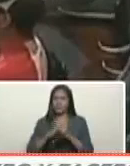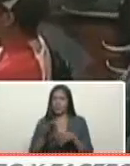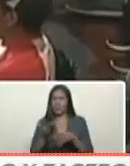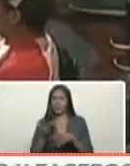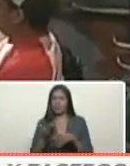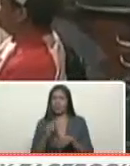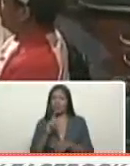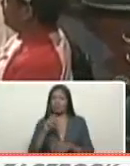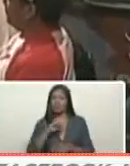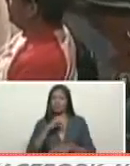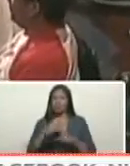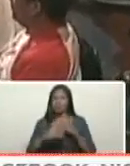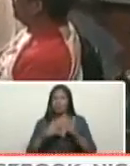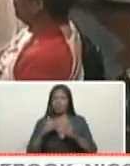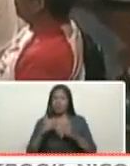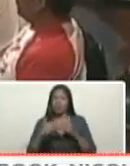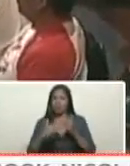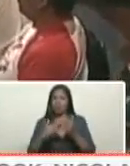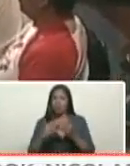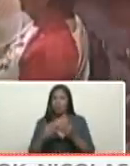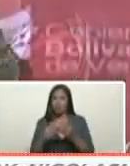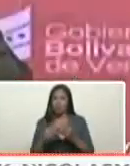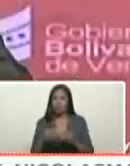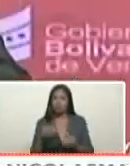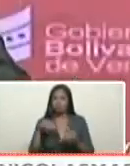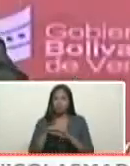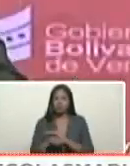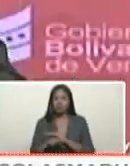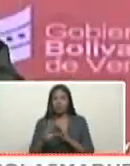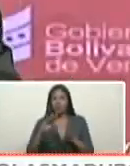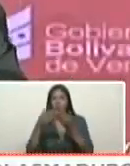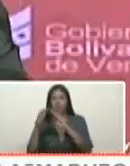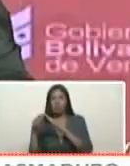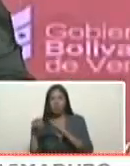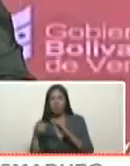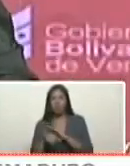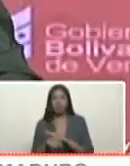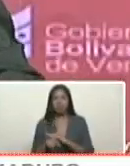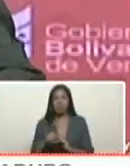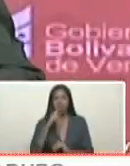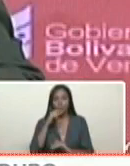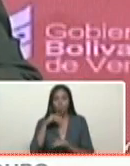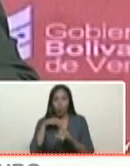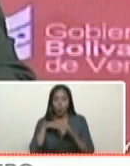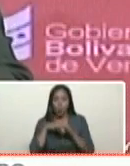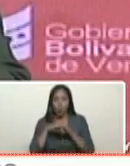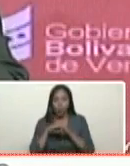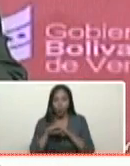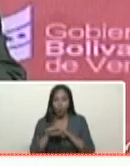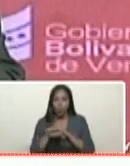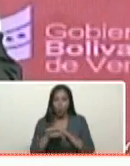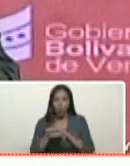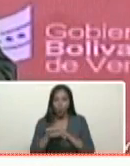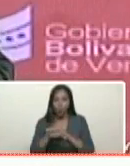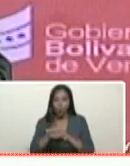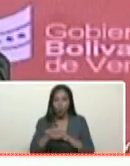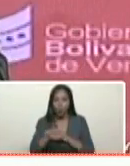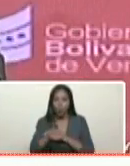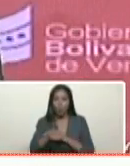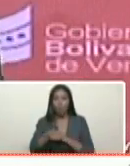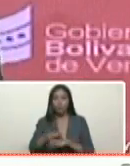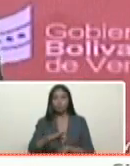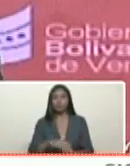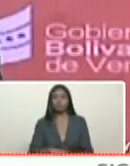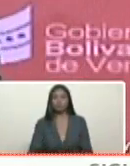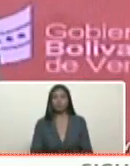Es un motor que entra en la comunidad por dentro. A veces llega silencioso, silencioso,